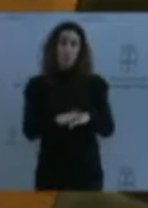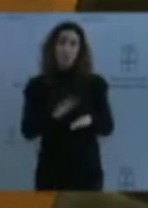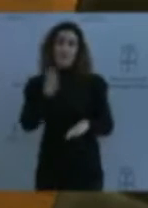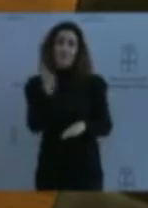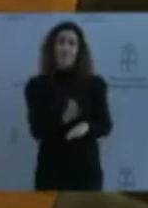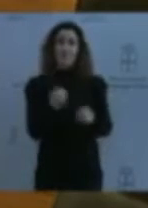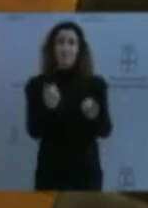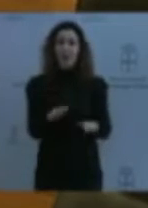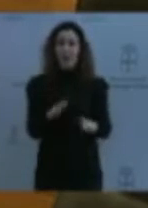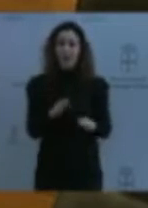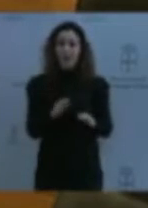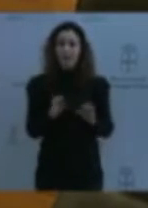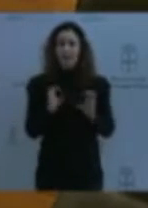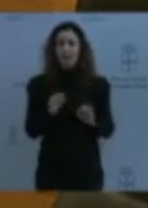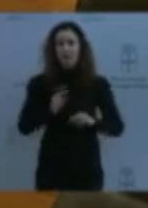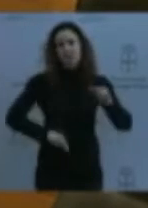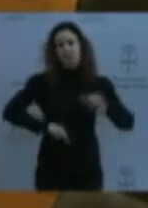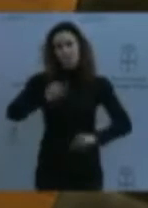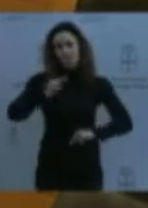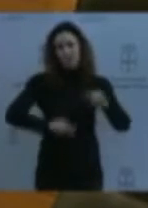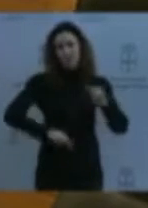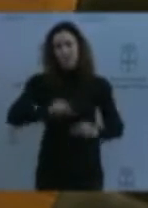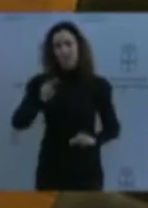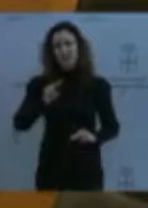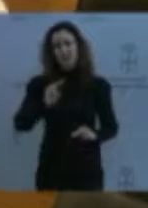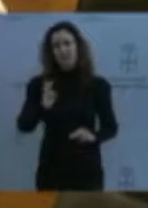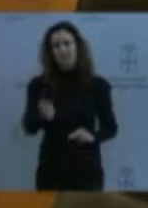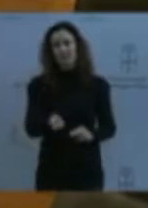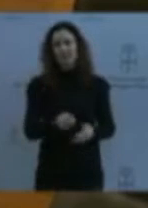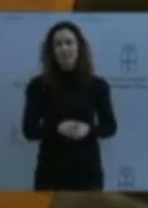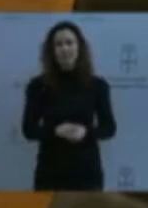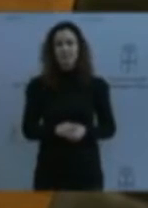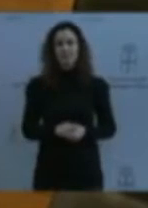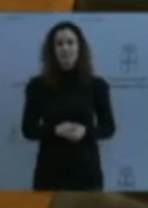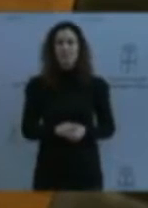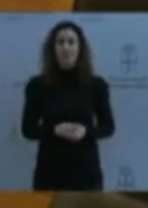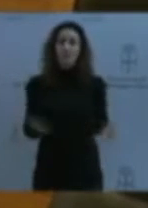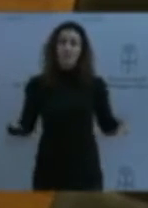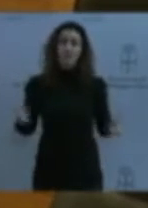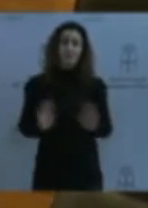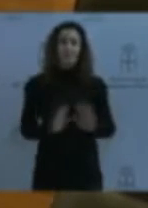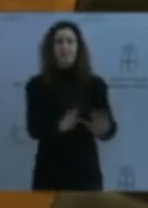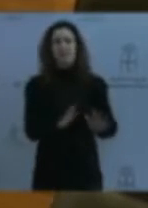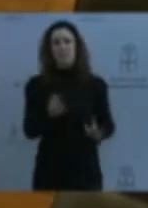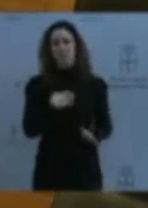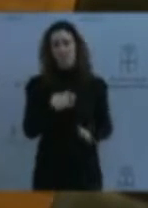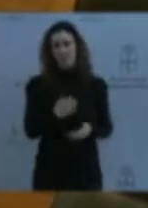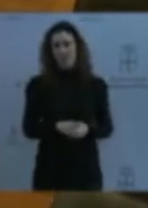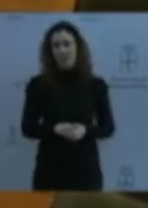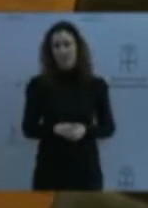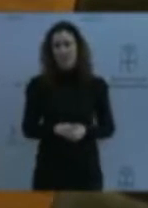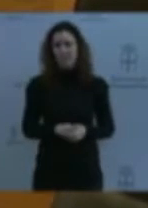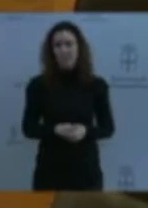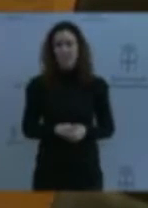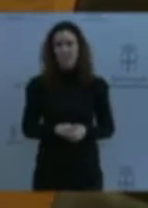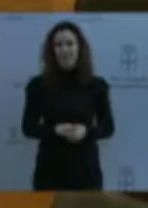infraestructuras, etcétera, pues queden desamparados. En realidad, esta es una pregunta que queremos que con